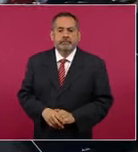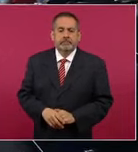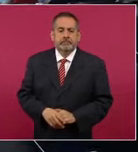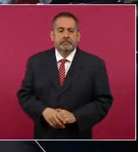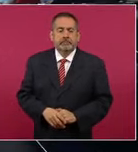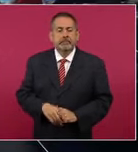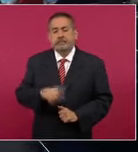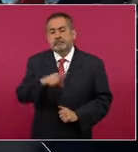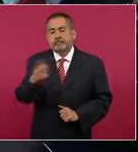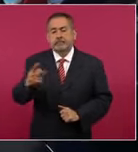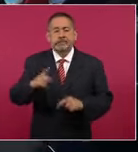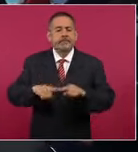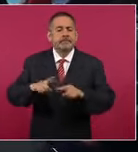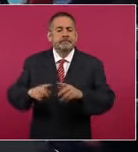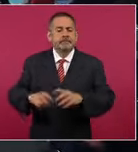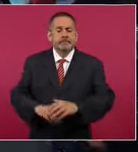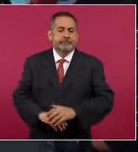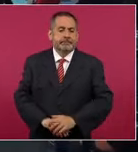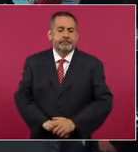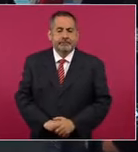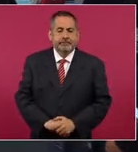¿Quién sigue?